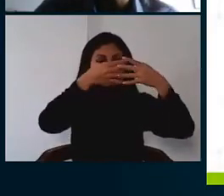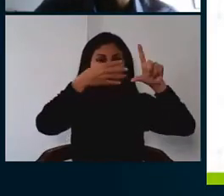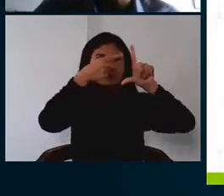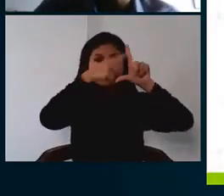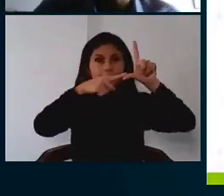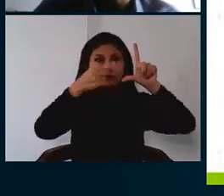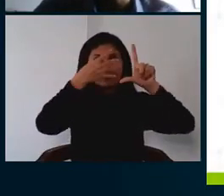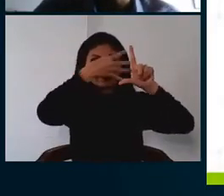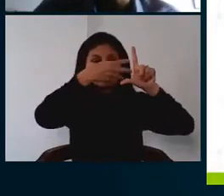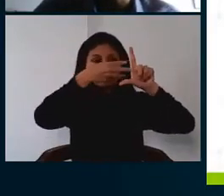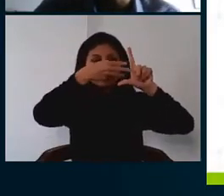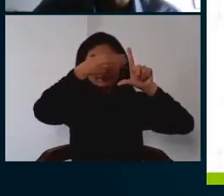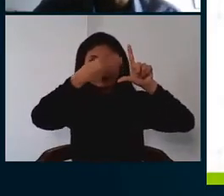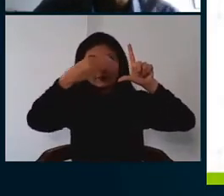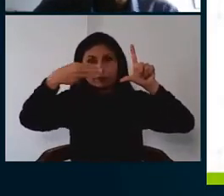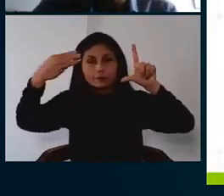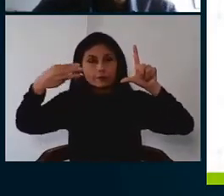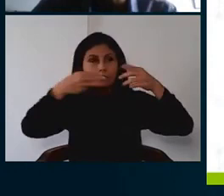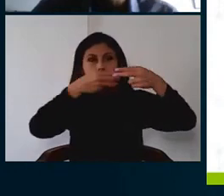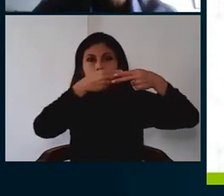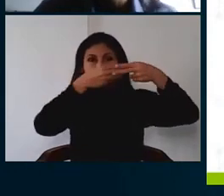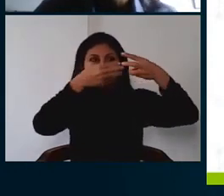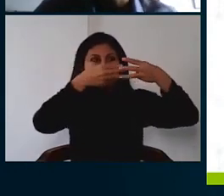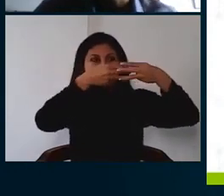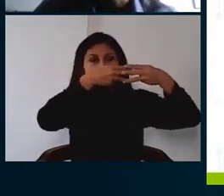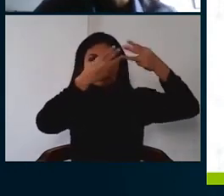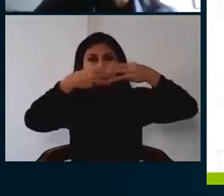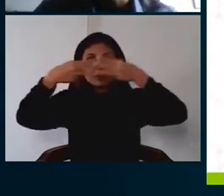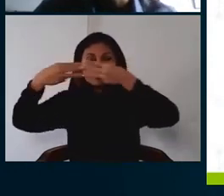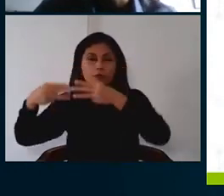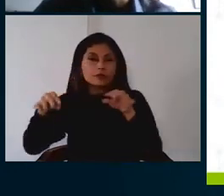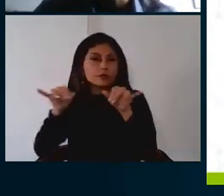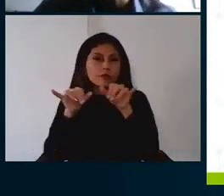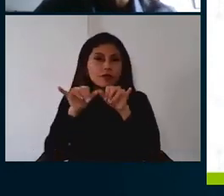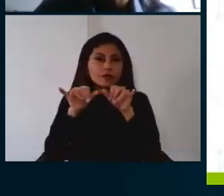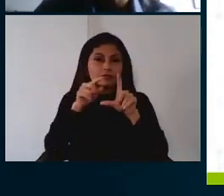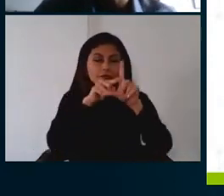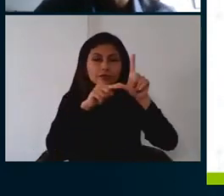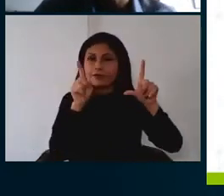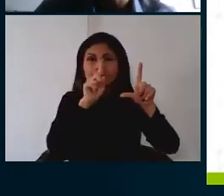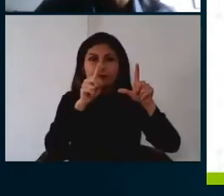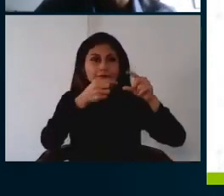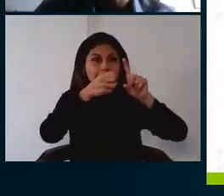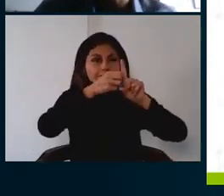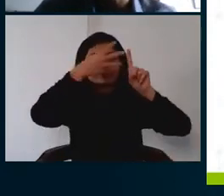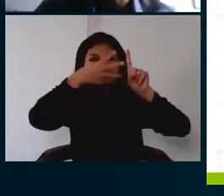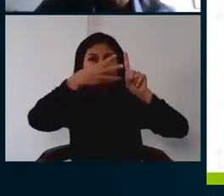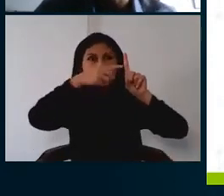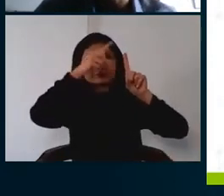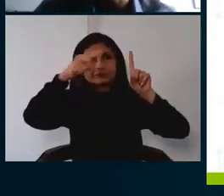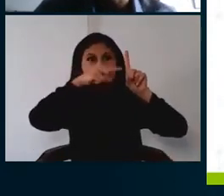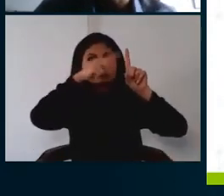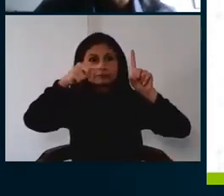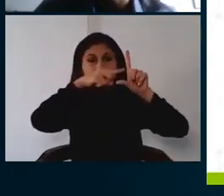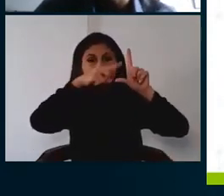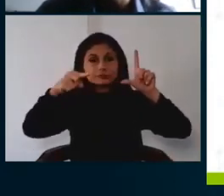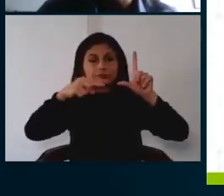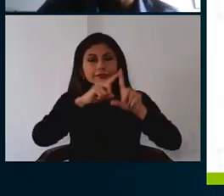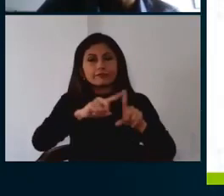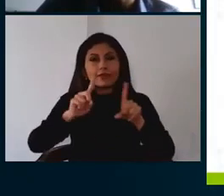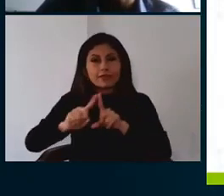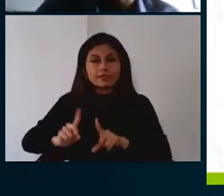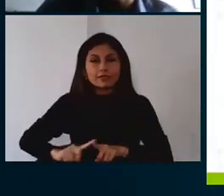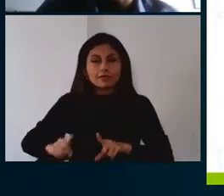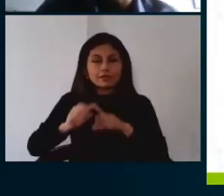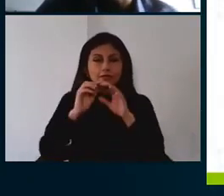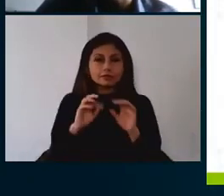recibe 6 metros cúbicos por segundo, cada canal tenga un flujo de 2 metros cúbicos por segundo, no esta distribución de flujo heterogéneo,